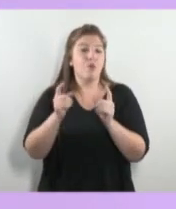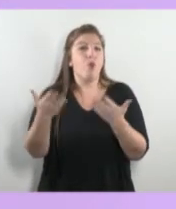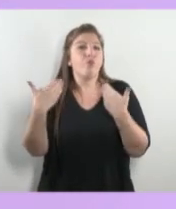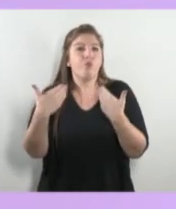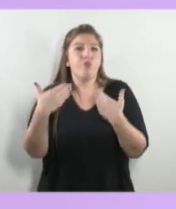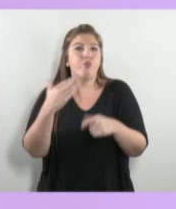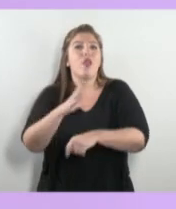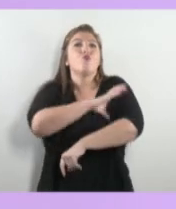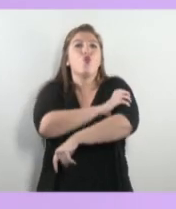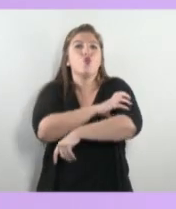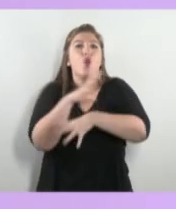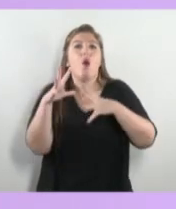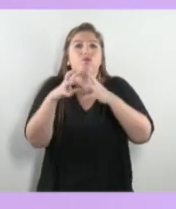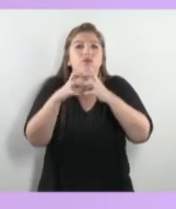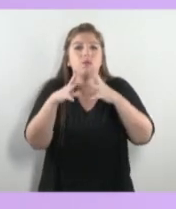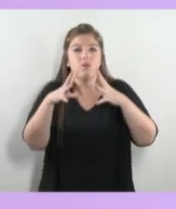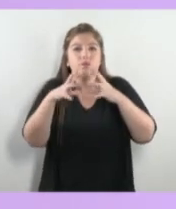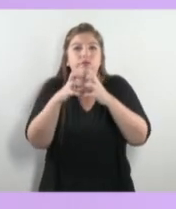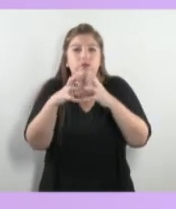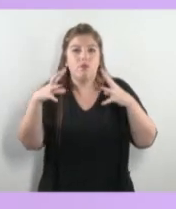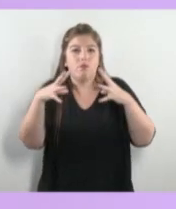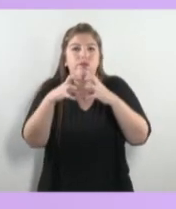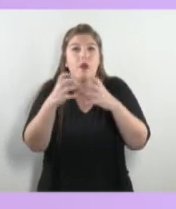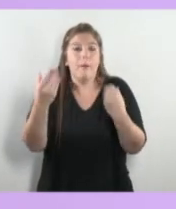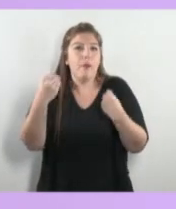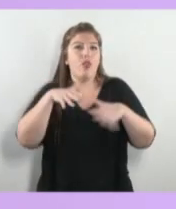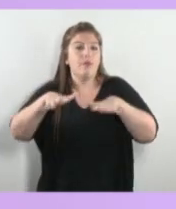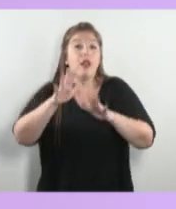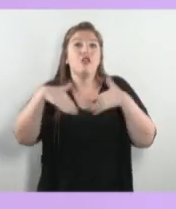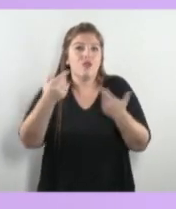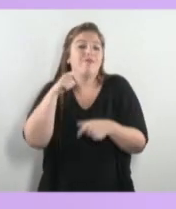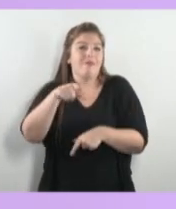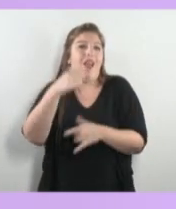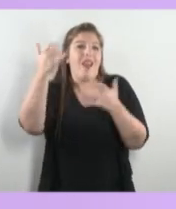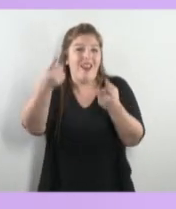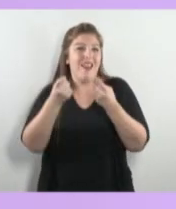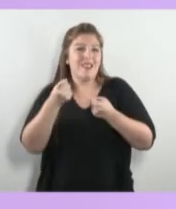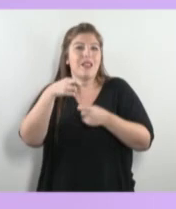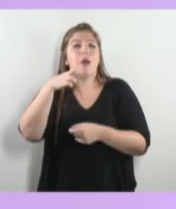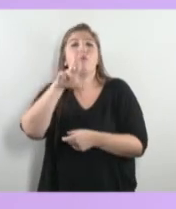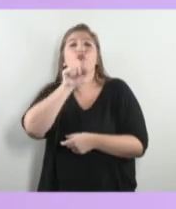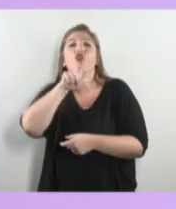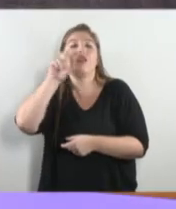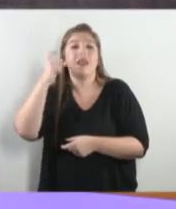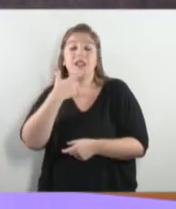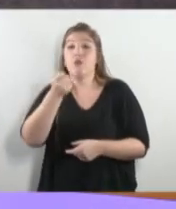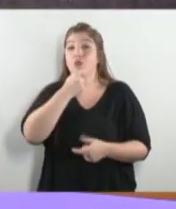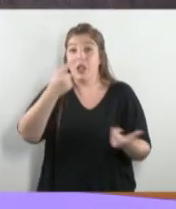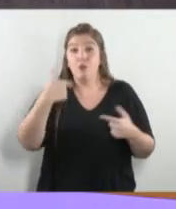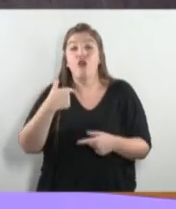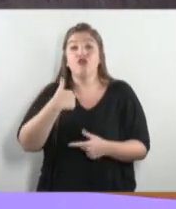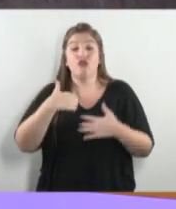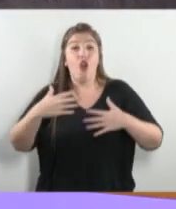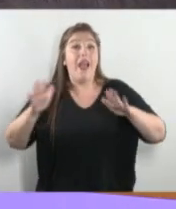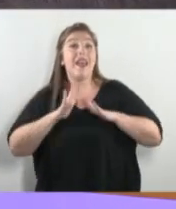de relajar los músculos. Para poder realizar esas acciones tenemos proteínas, sin ellas no lo podríamos realizar. O sea, cuando tampoco. Yo hago mis ejercicios de elongación,